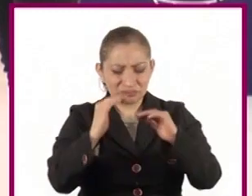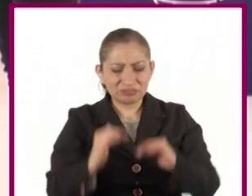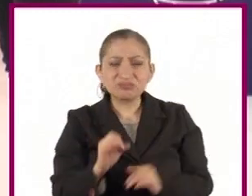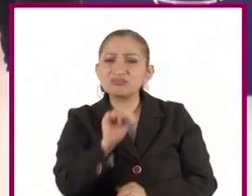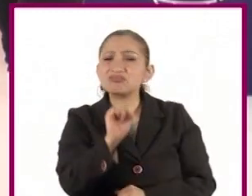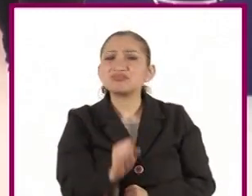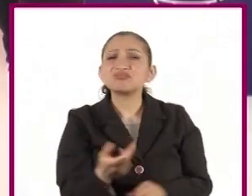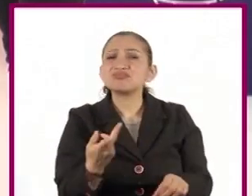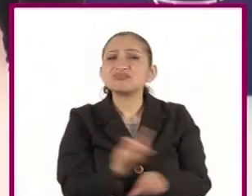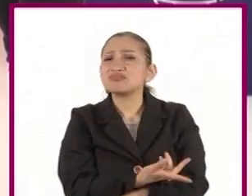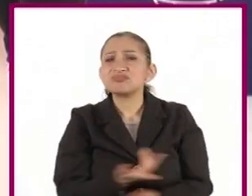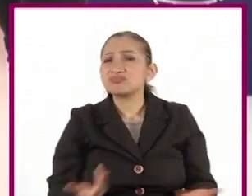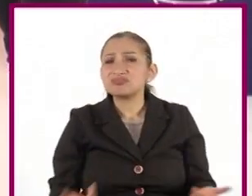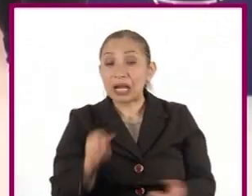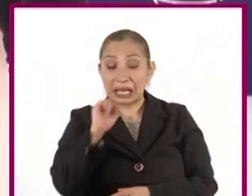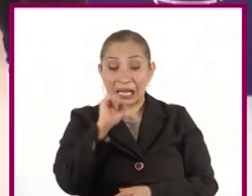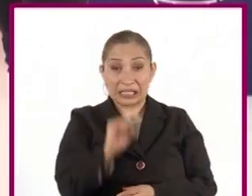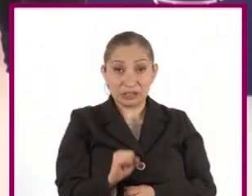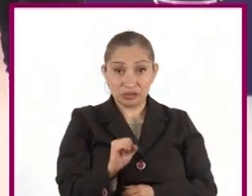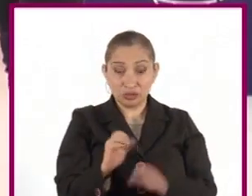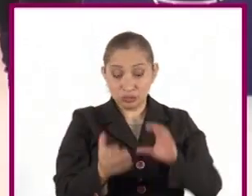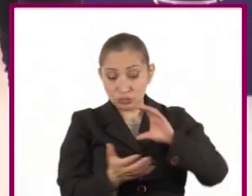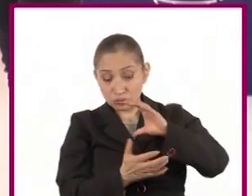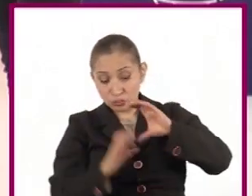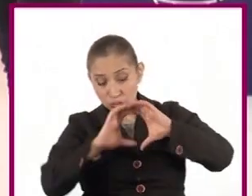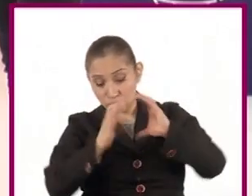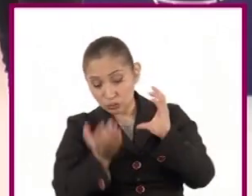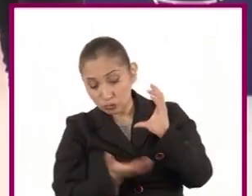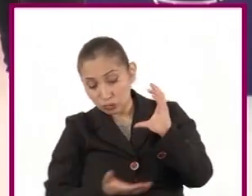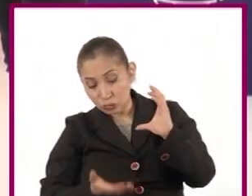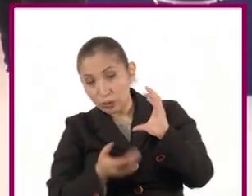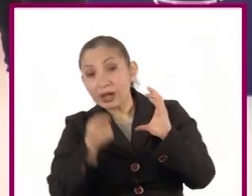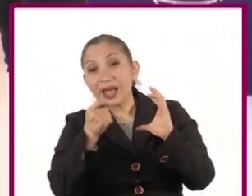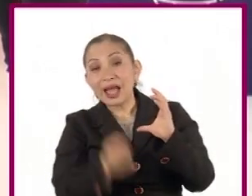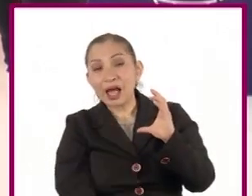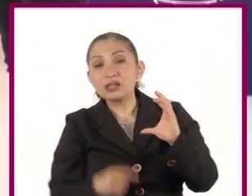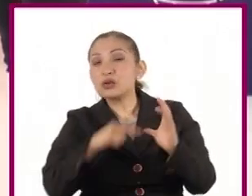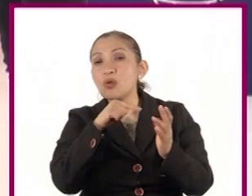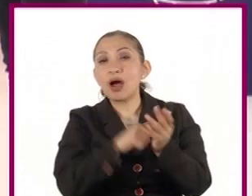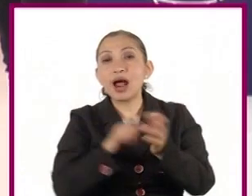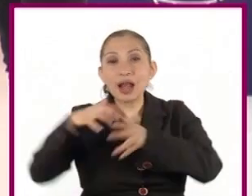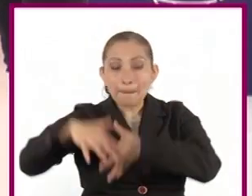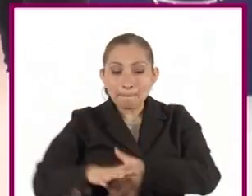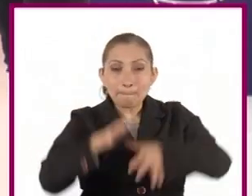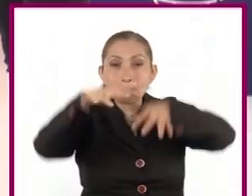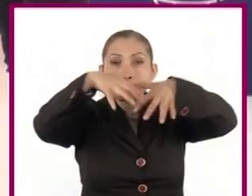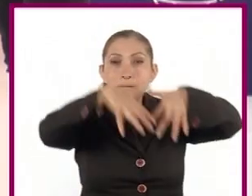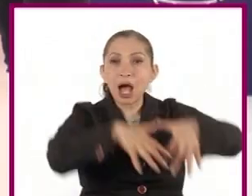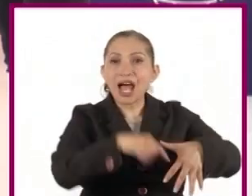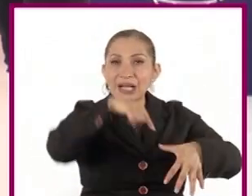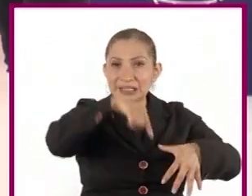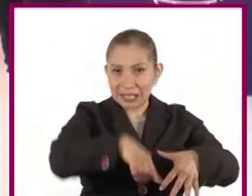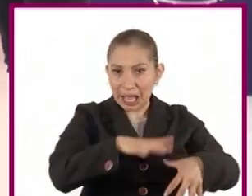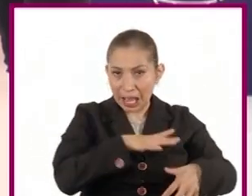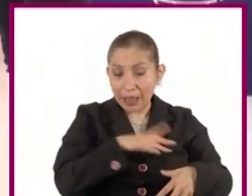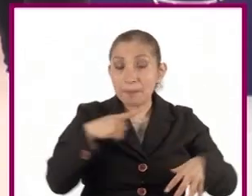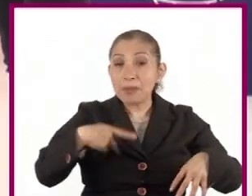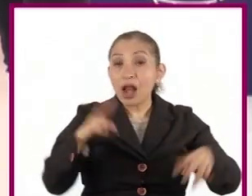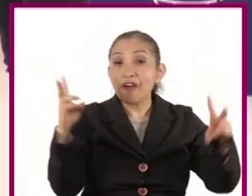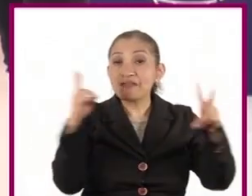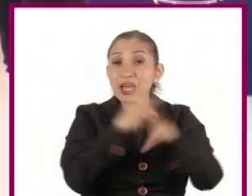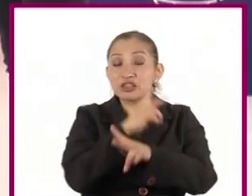sur? En el hemisferio sur, esta latitud corresponde a una zona oceánica. Finalmente, los